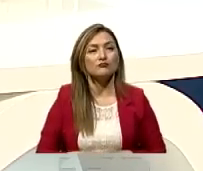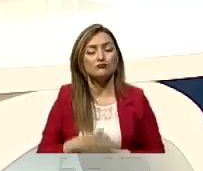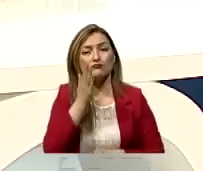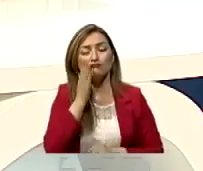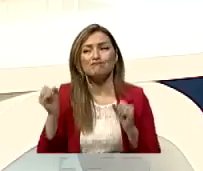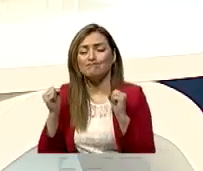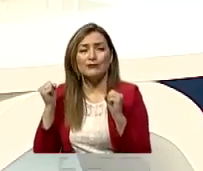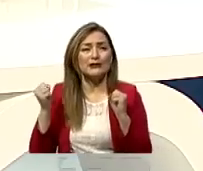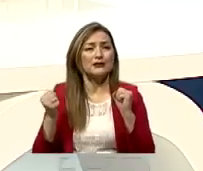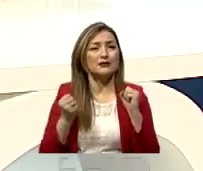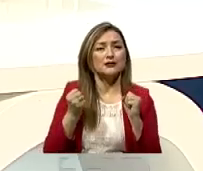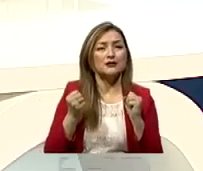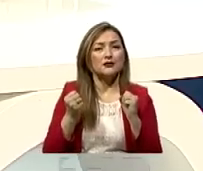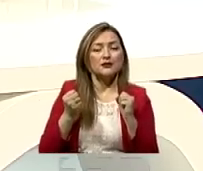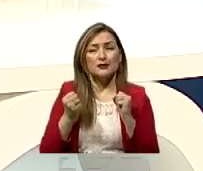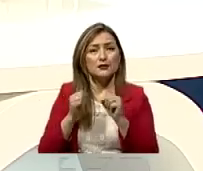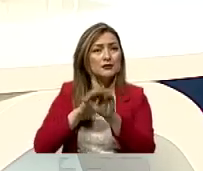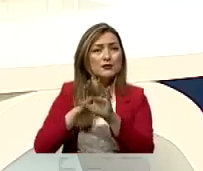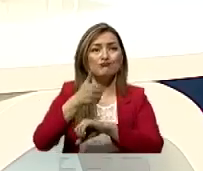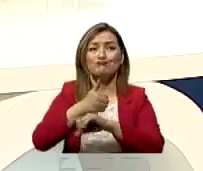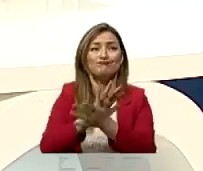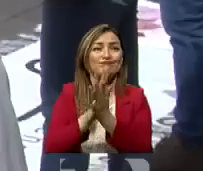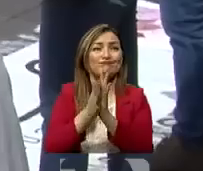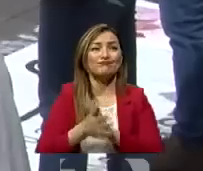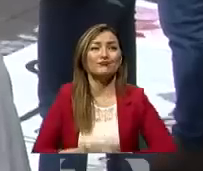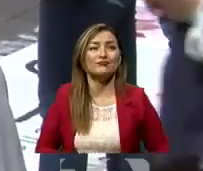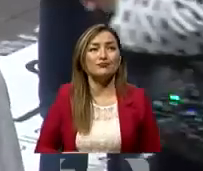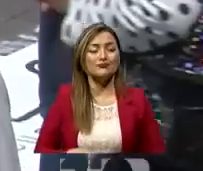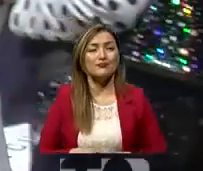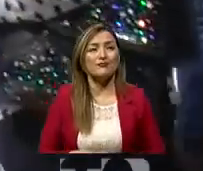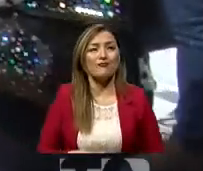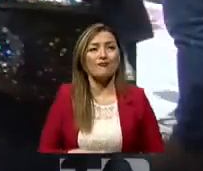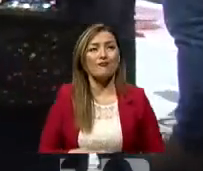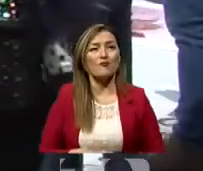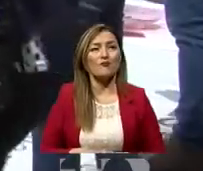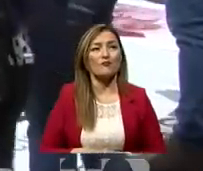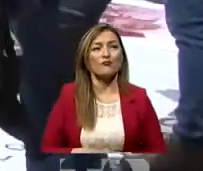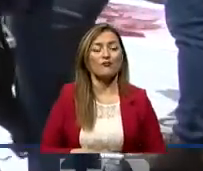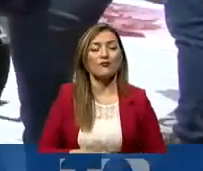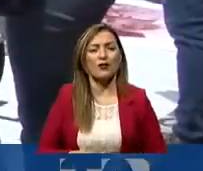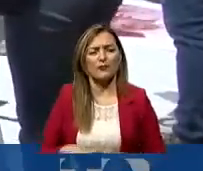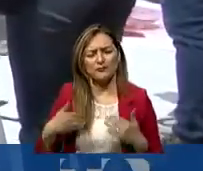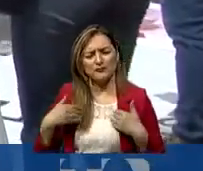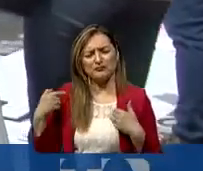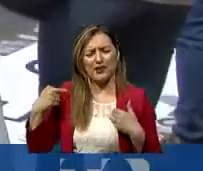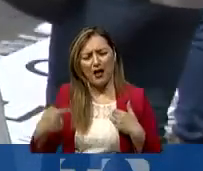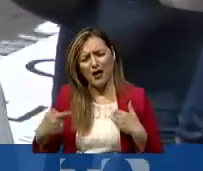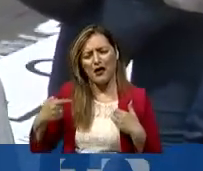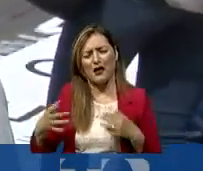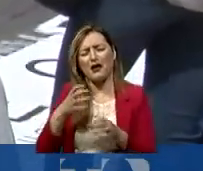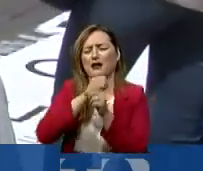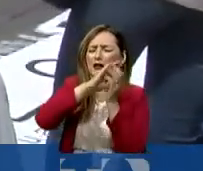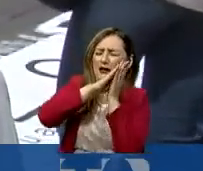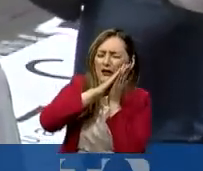desesperada y asegura que no cuenta con el respaldo de las autoridades. No hay una sola noche que yo pueda dormir